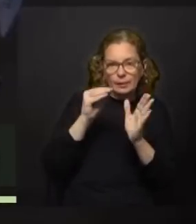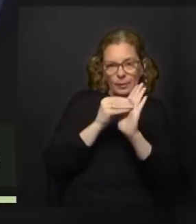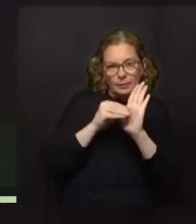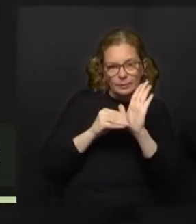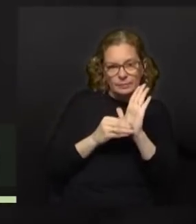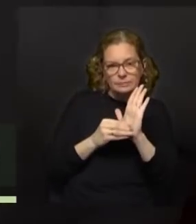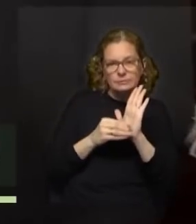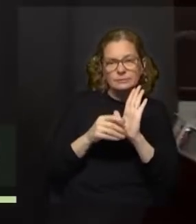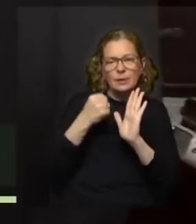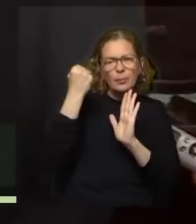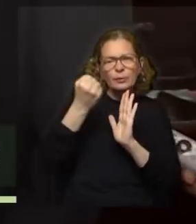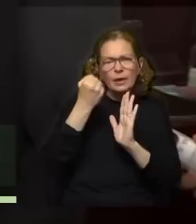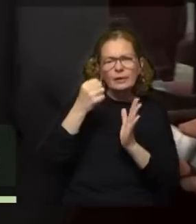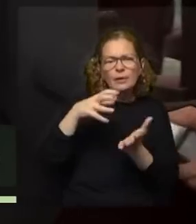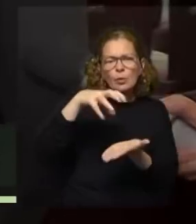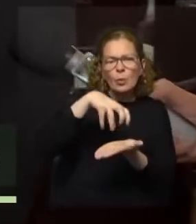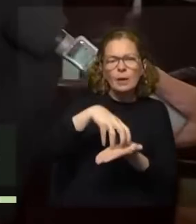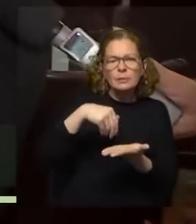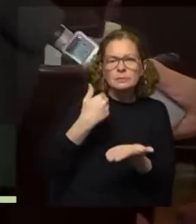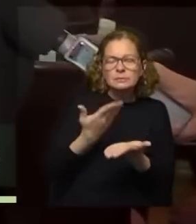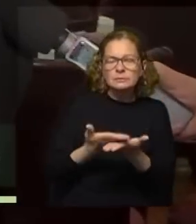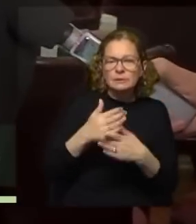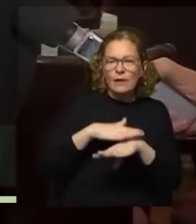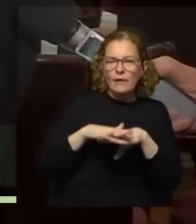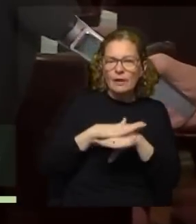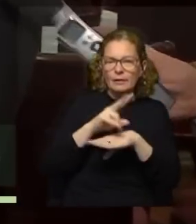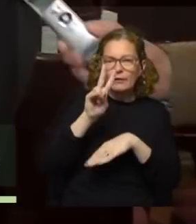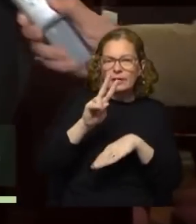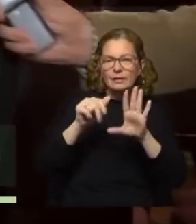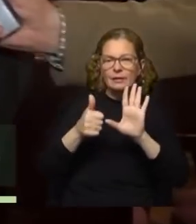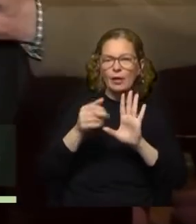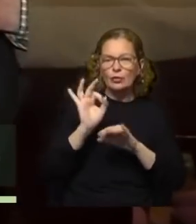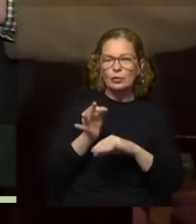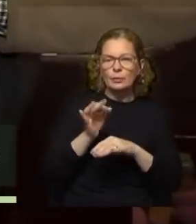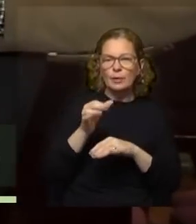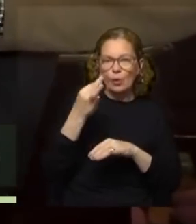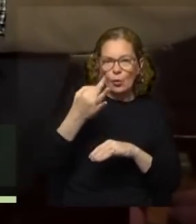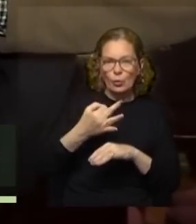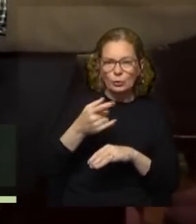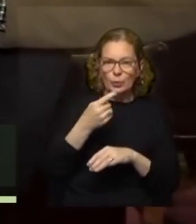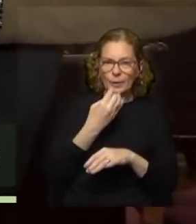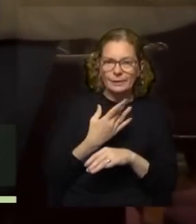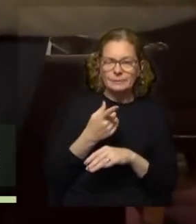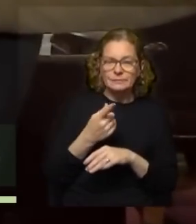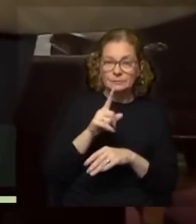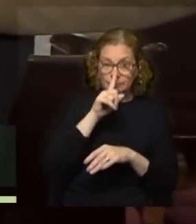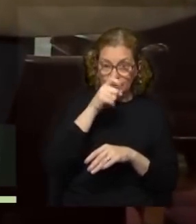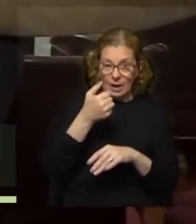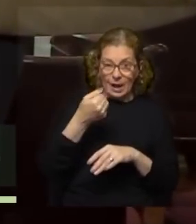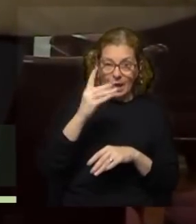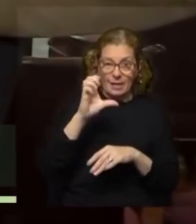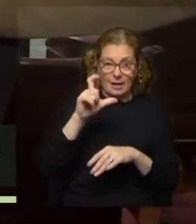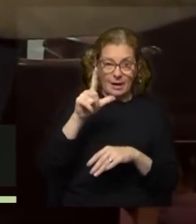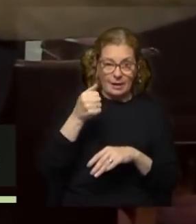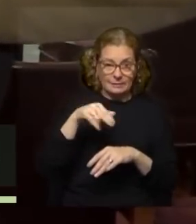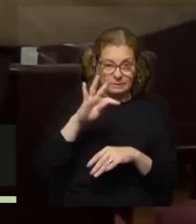Qué importancia tiene este espacio que se van a presentar las bases ahora el 26 de octubre bueno justamente Montevideo se adelantas es